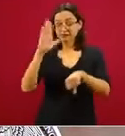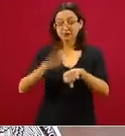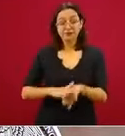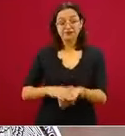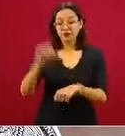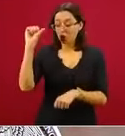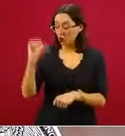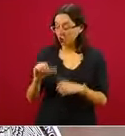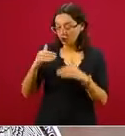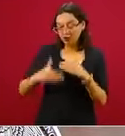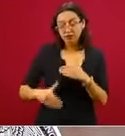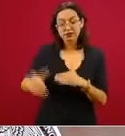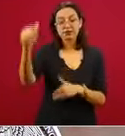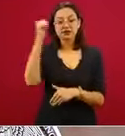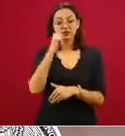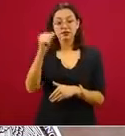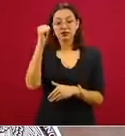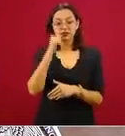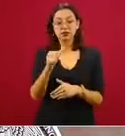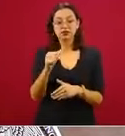nunca, de la